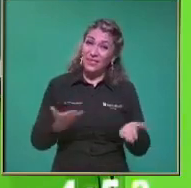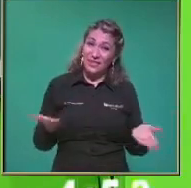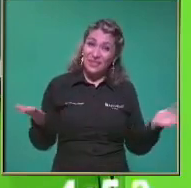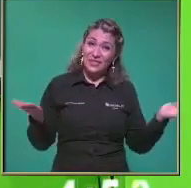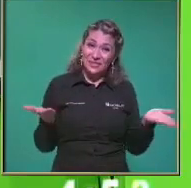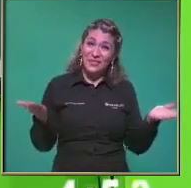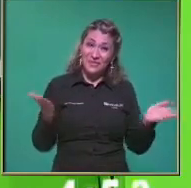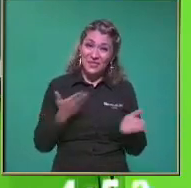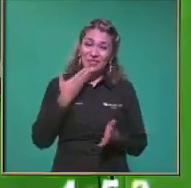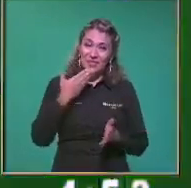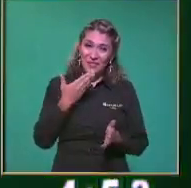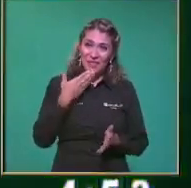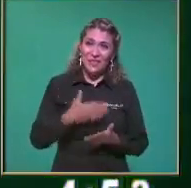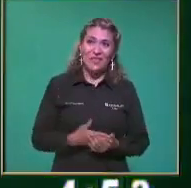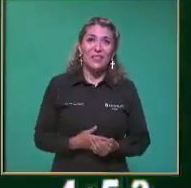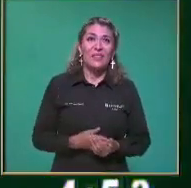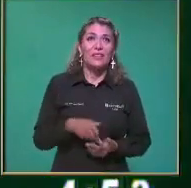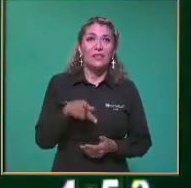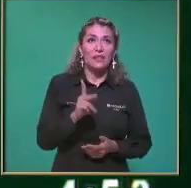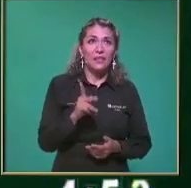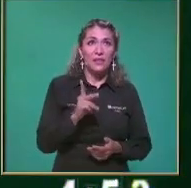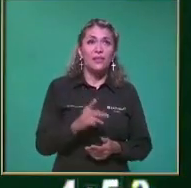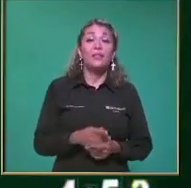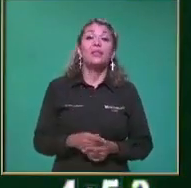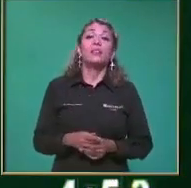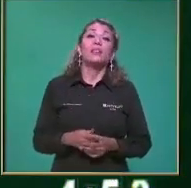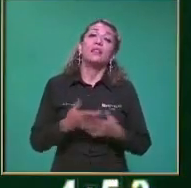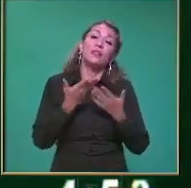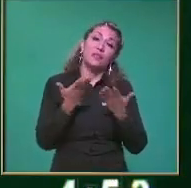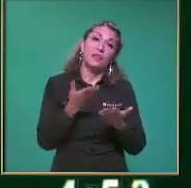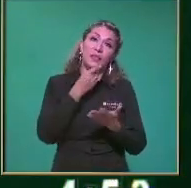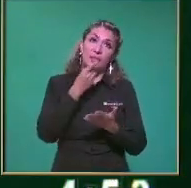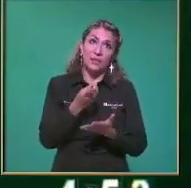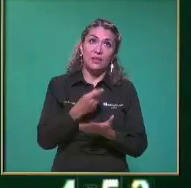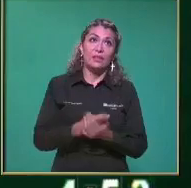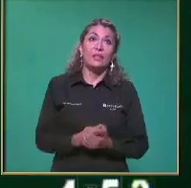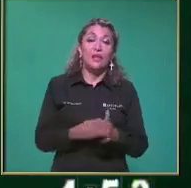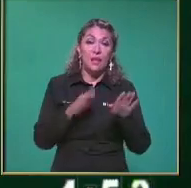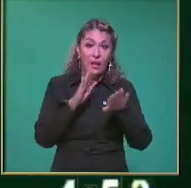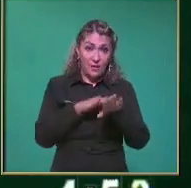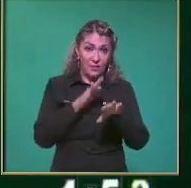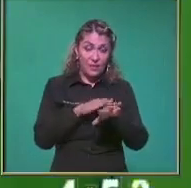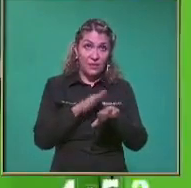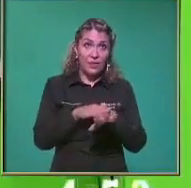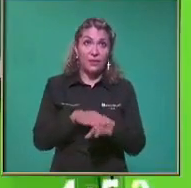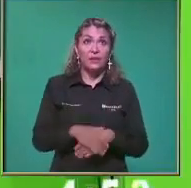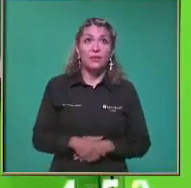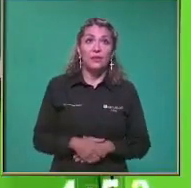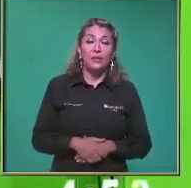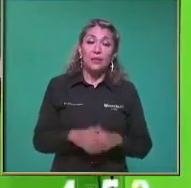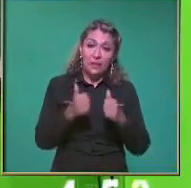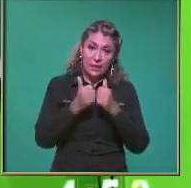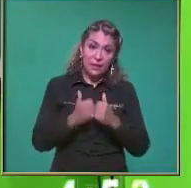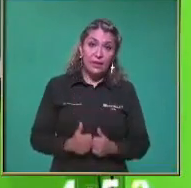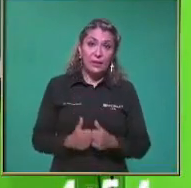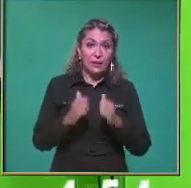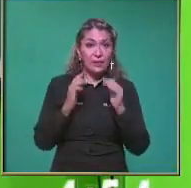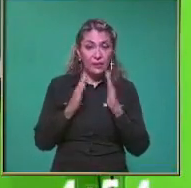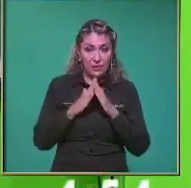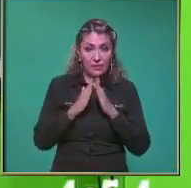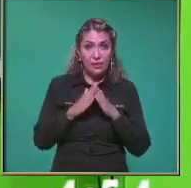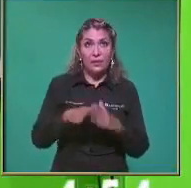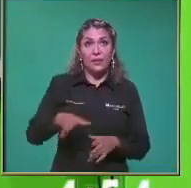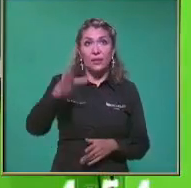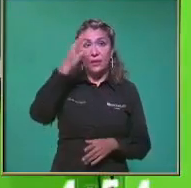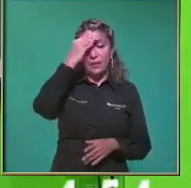hemos terminado, pero quiero hacer unos pequeños anuncios. Bueno, lo principal es quédate en casa,